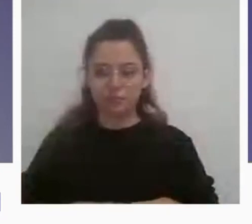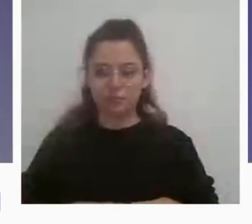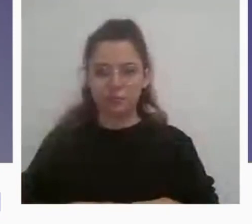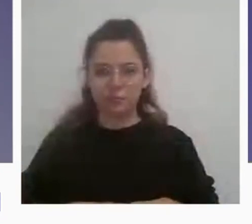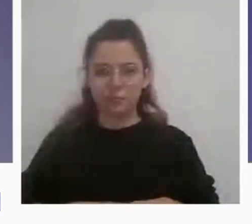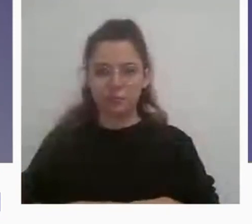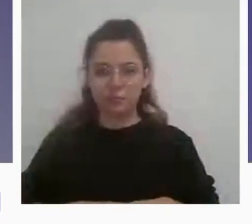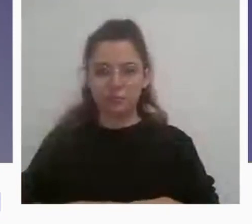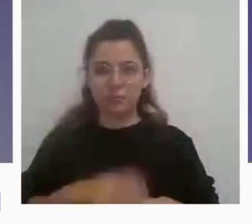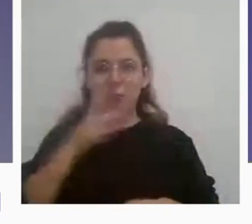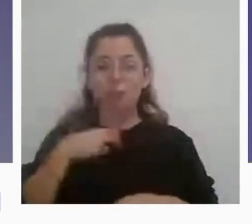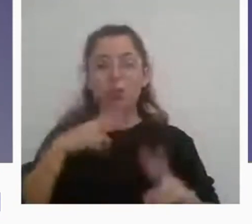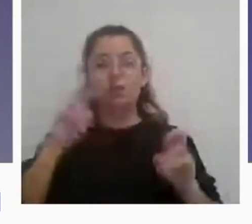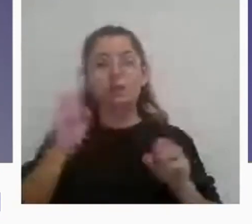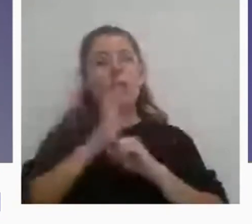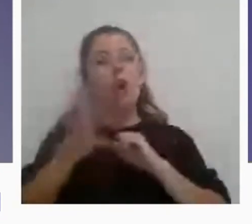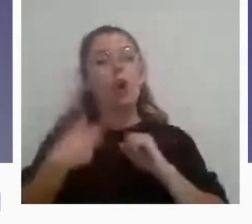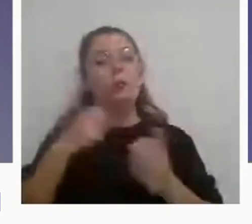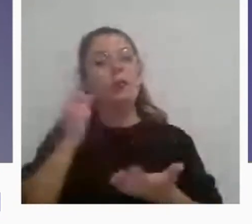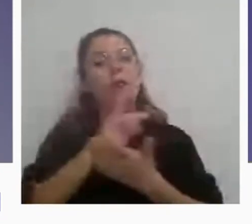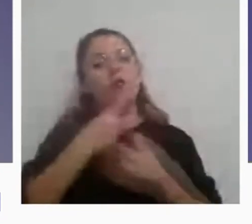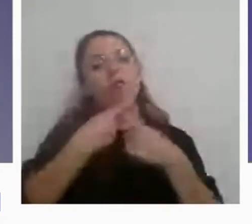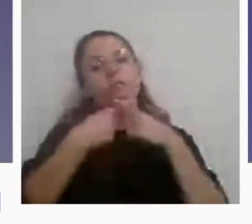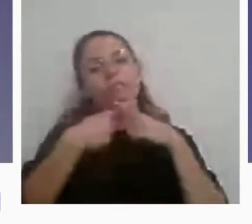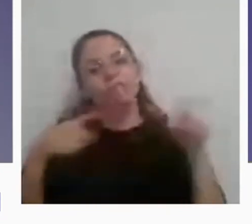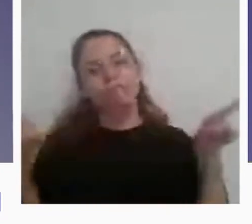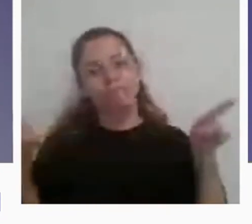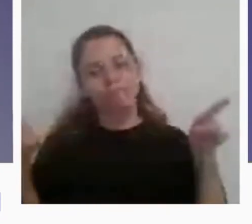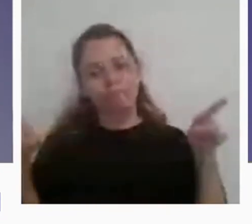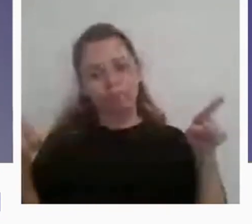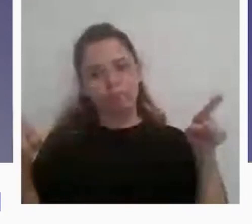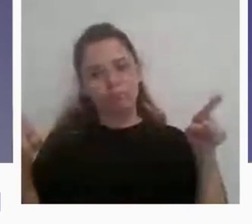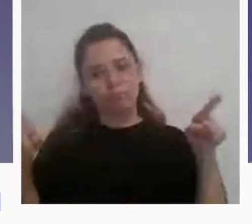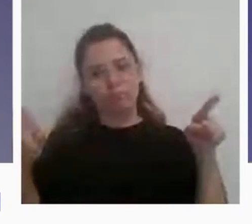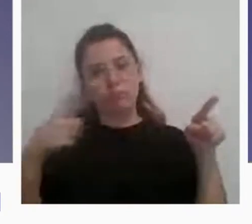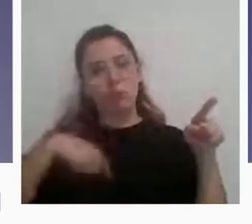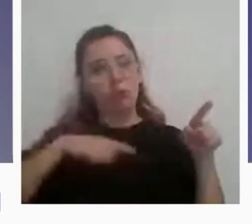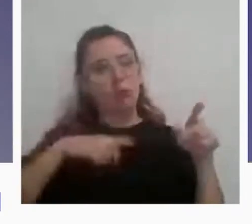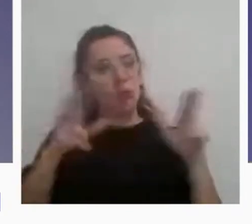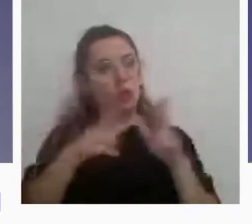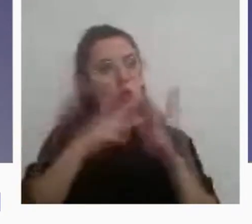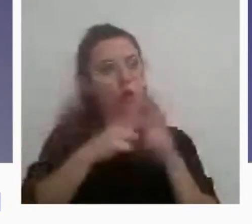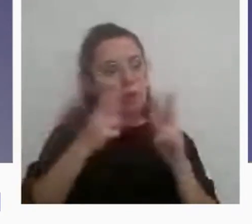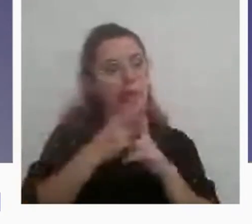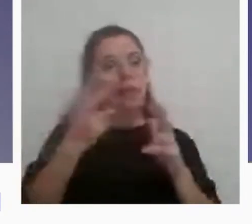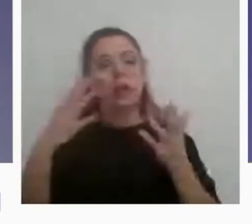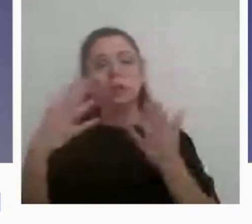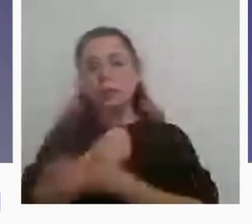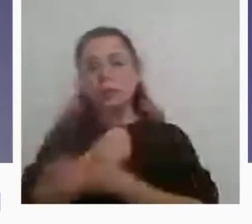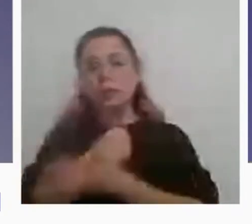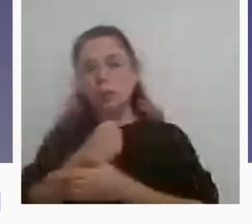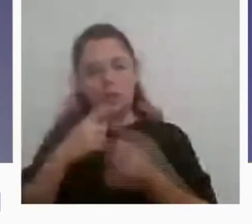pandemia los retos han variado también, no solo los que estamos trabajando en Cuna, sino en toda la sociedad. Los retos han cambiado, las realidades son